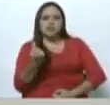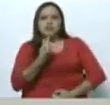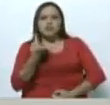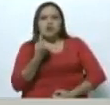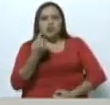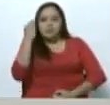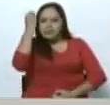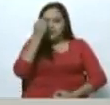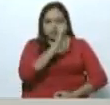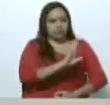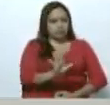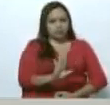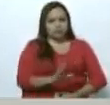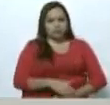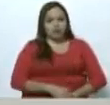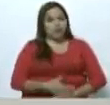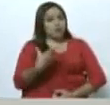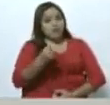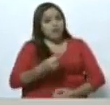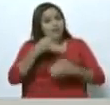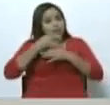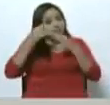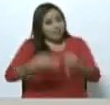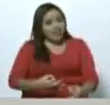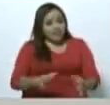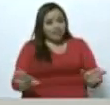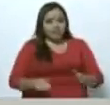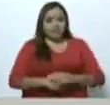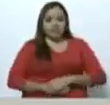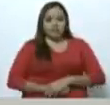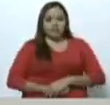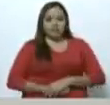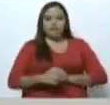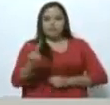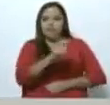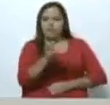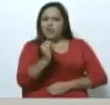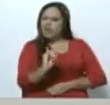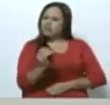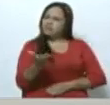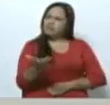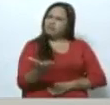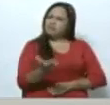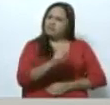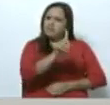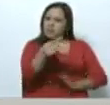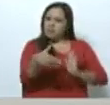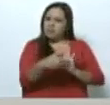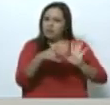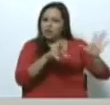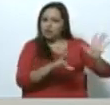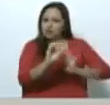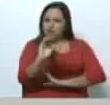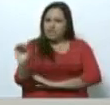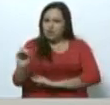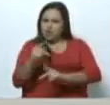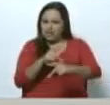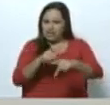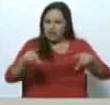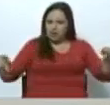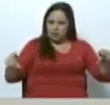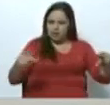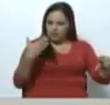su opinión, es una realidad viva, distinta. ¿Venezuela tiene cuánto? 1.800 kilómetros con Colombia,